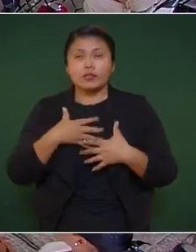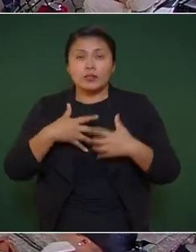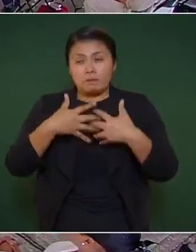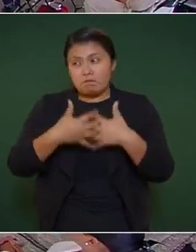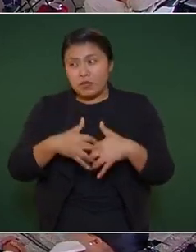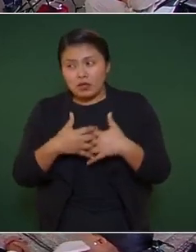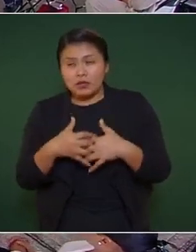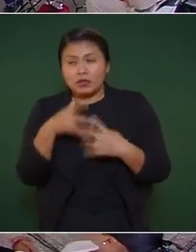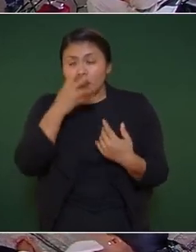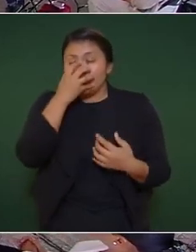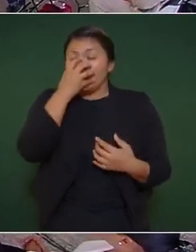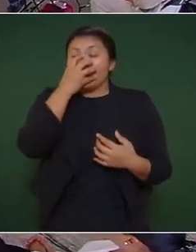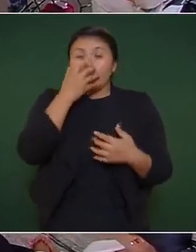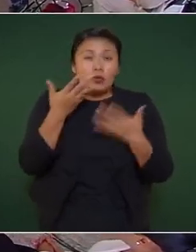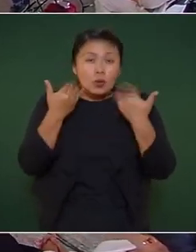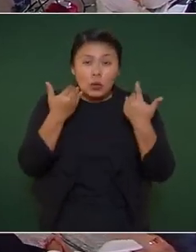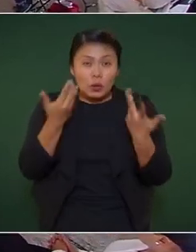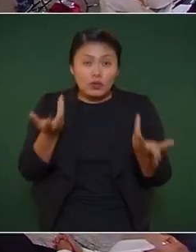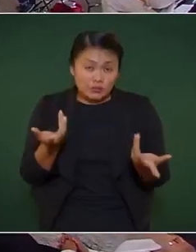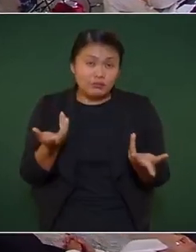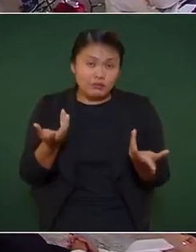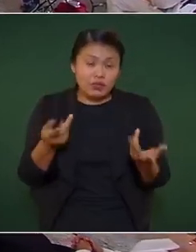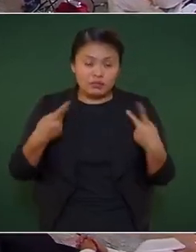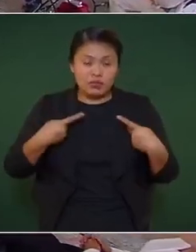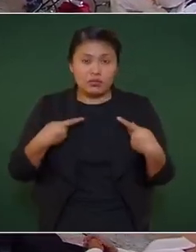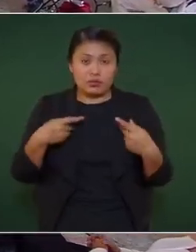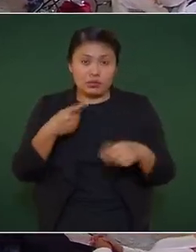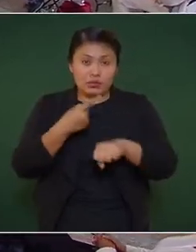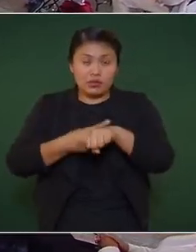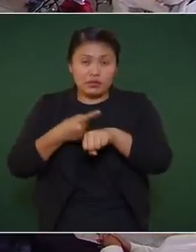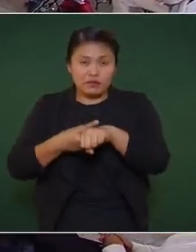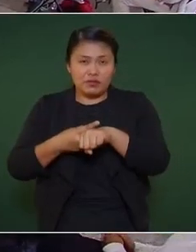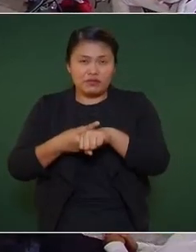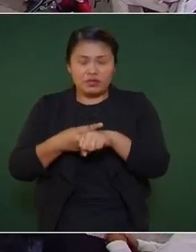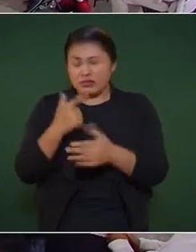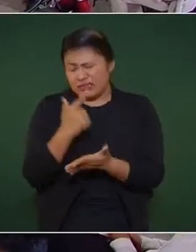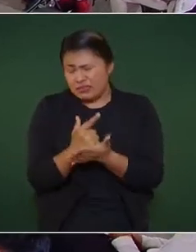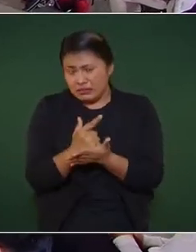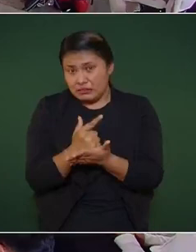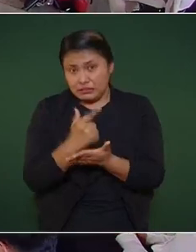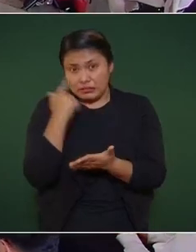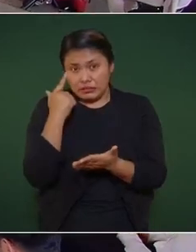para los enfermos graves,